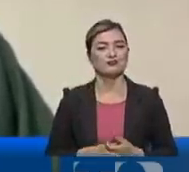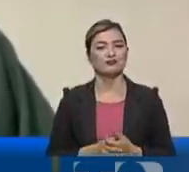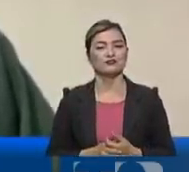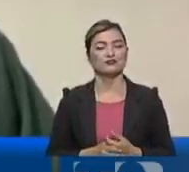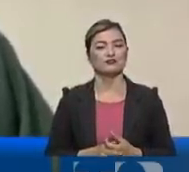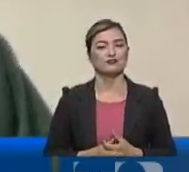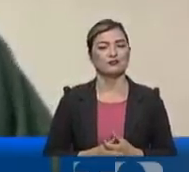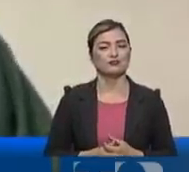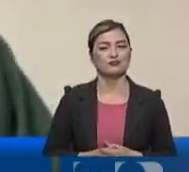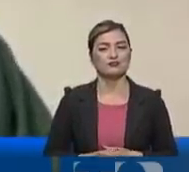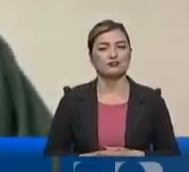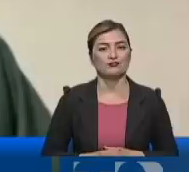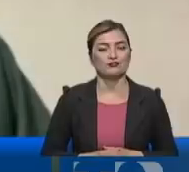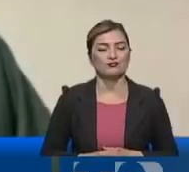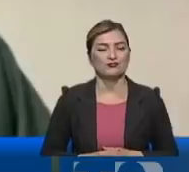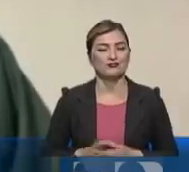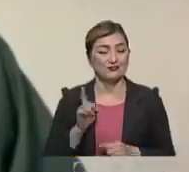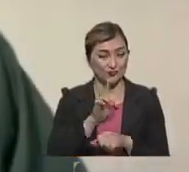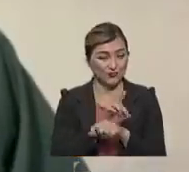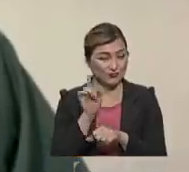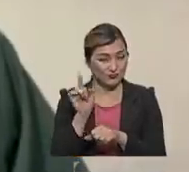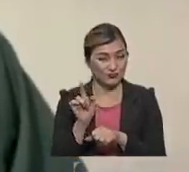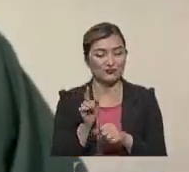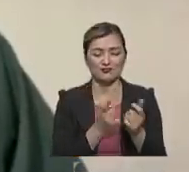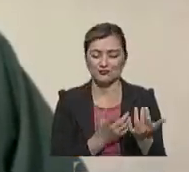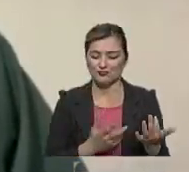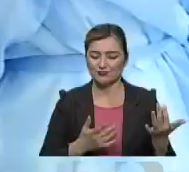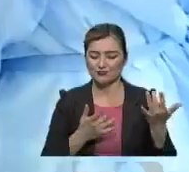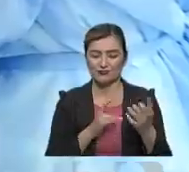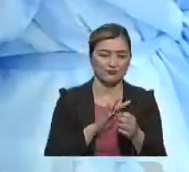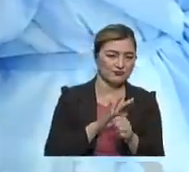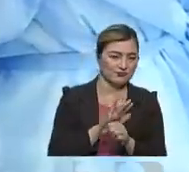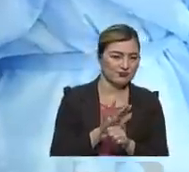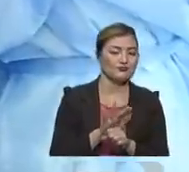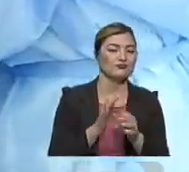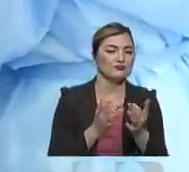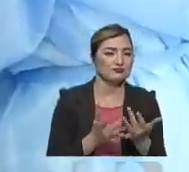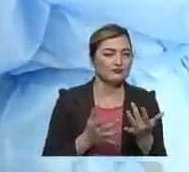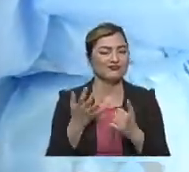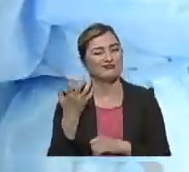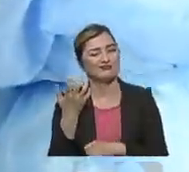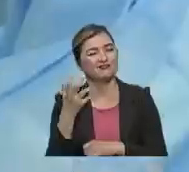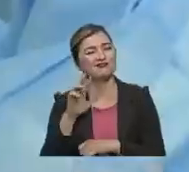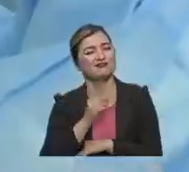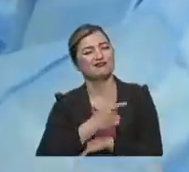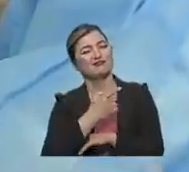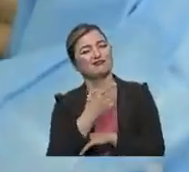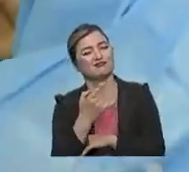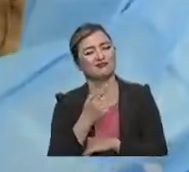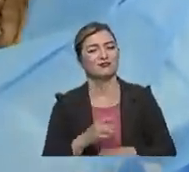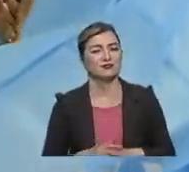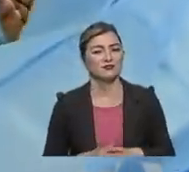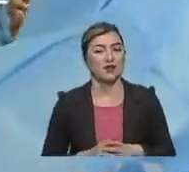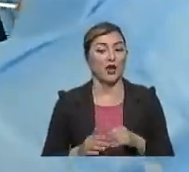que alguien se pueda vacunar. El doctor Castillo le agrega que no solo hay que esperar si tuvo COVID, hay que esperar de 15 a 30 días, incluso